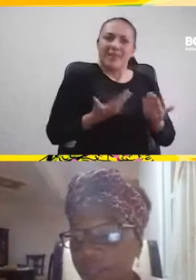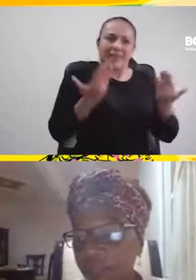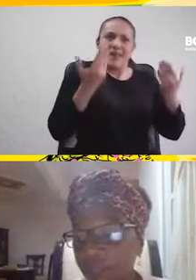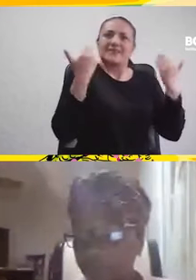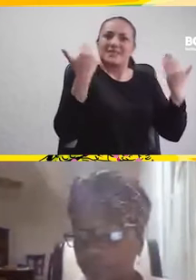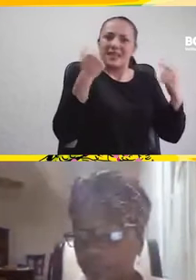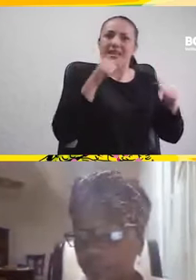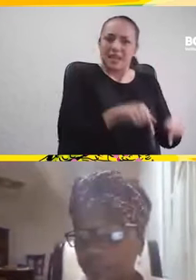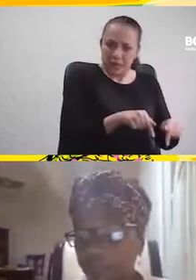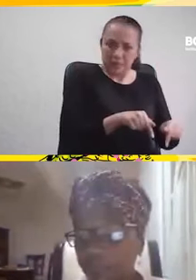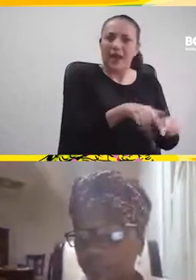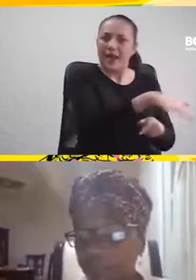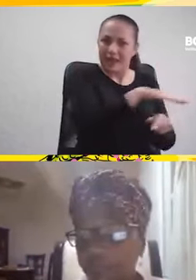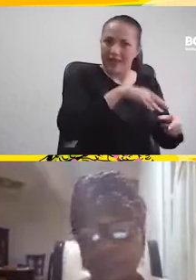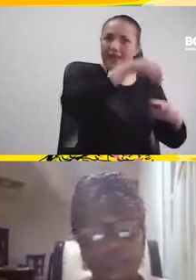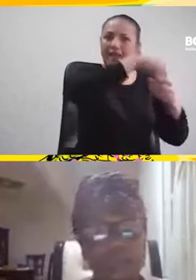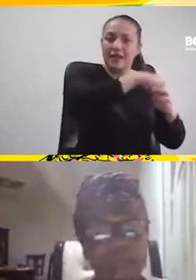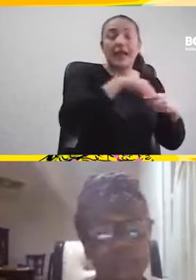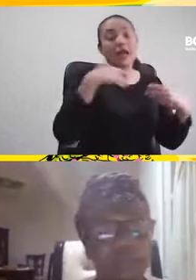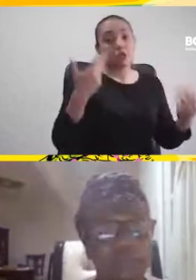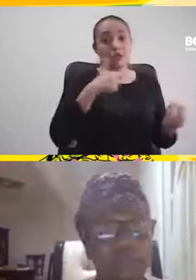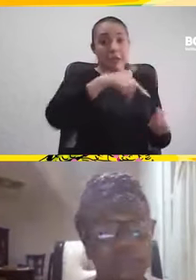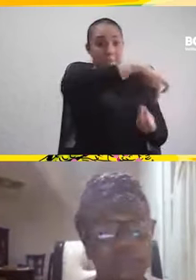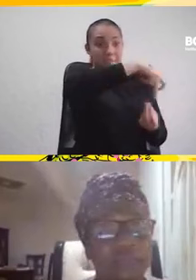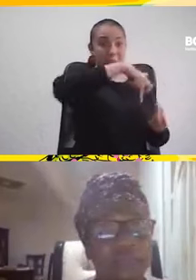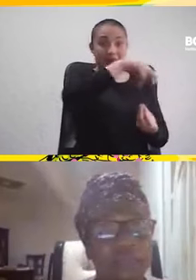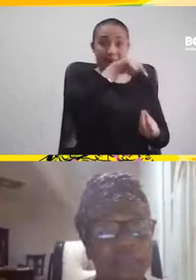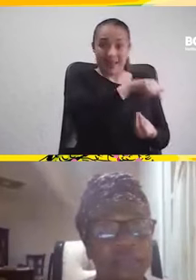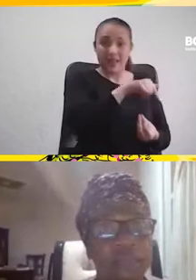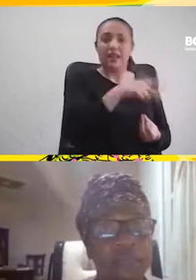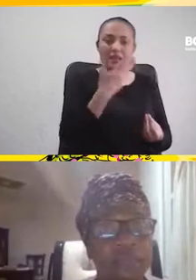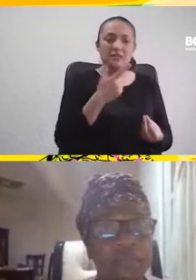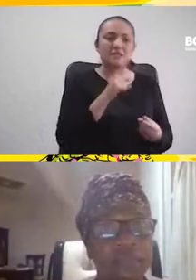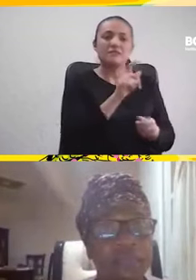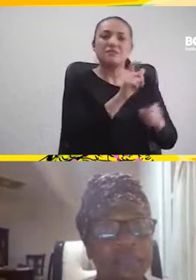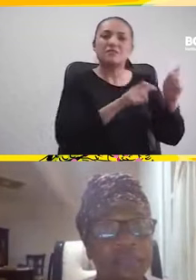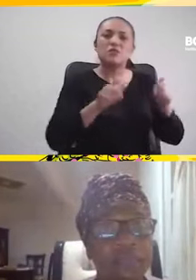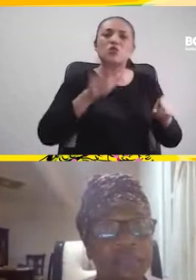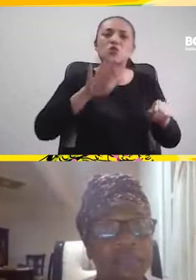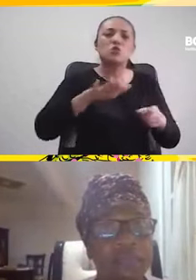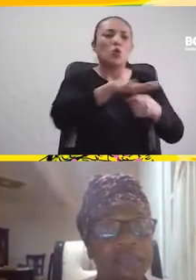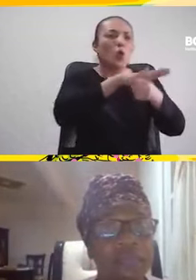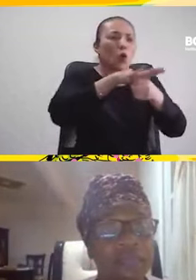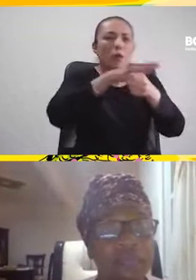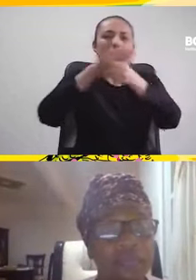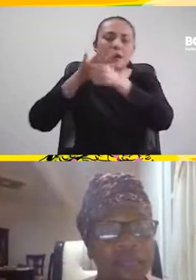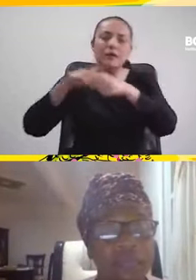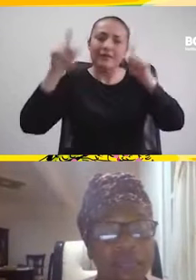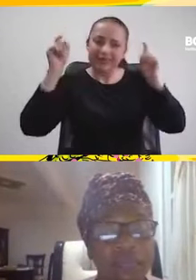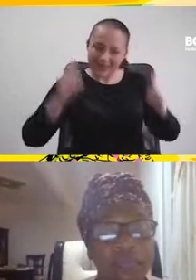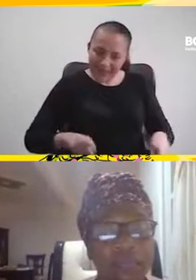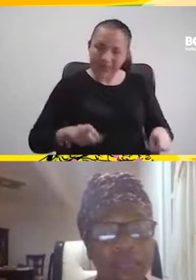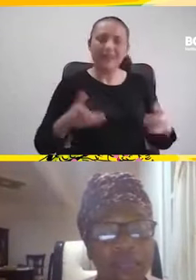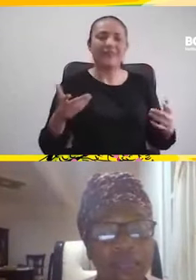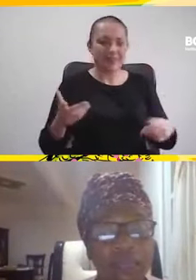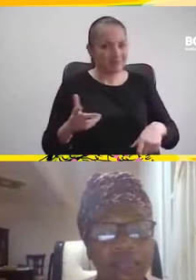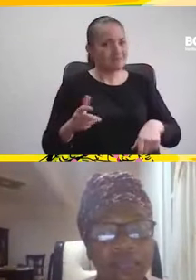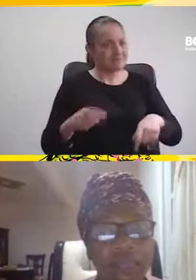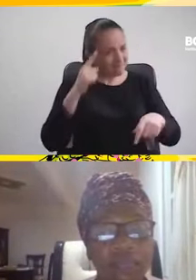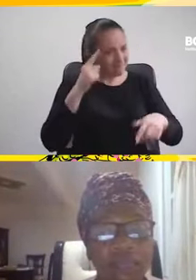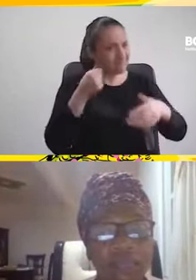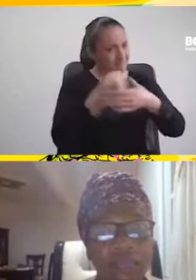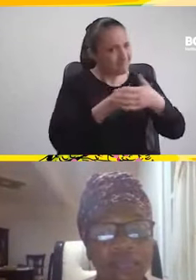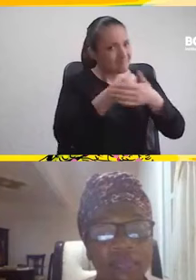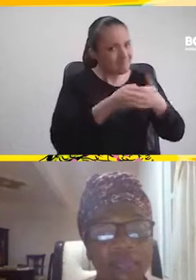yo creo que en el palenque de San Basilio y en nuestros palenques urbanos deberíamos impulsar la creación